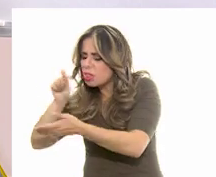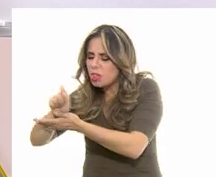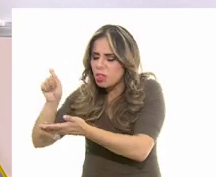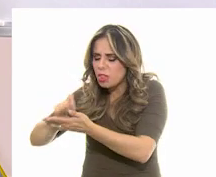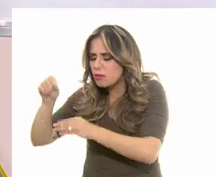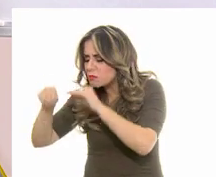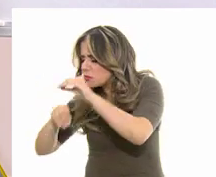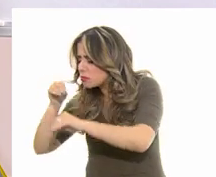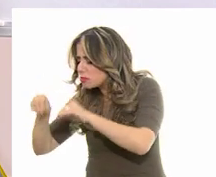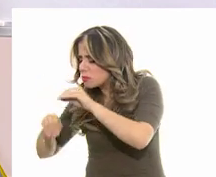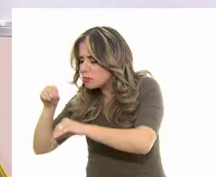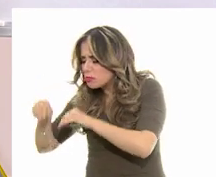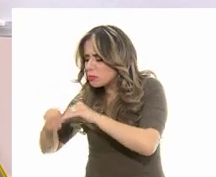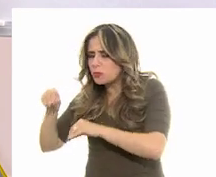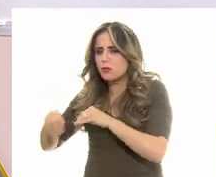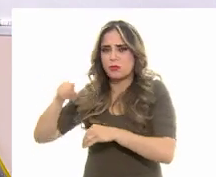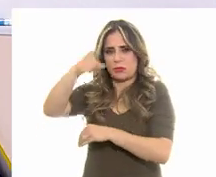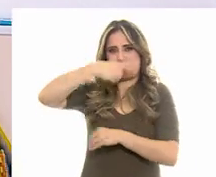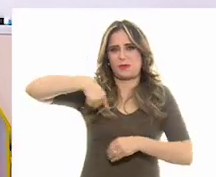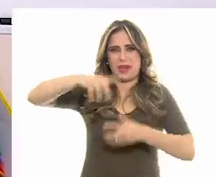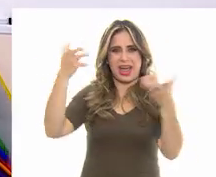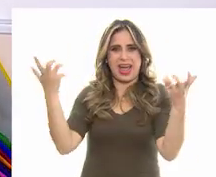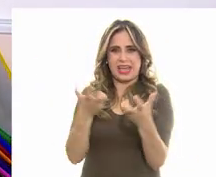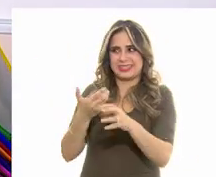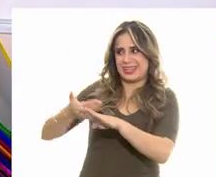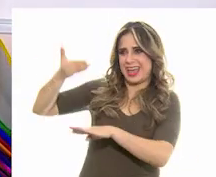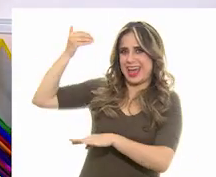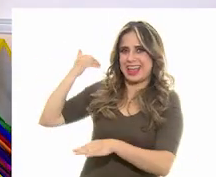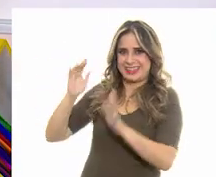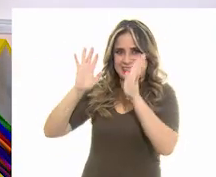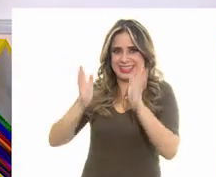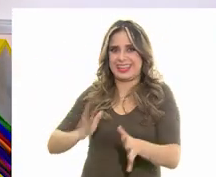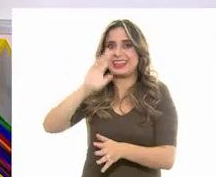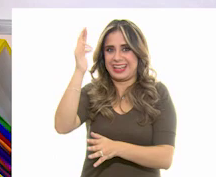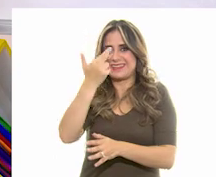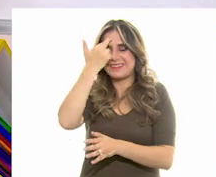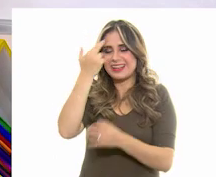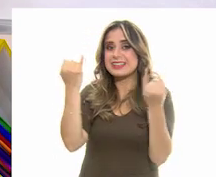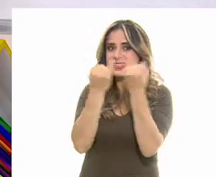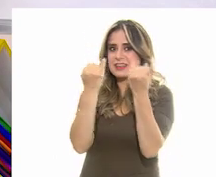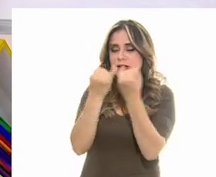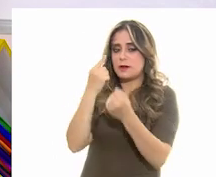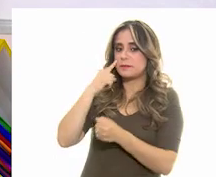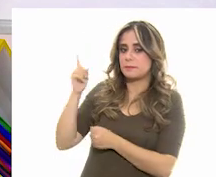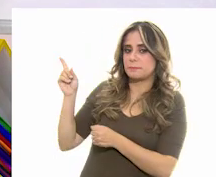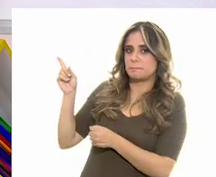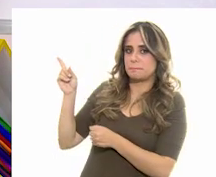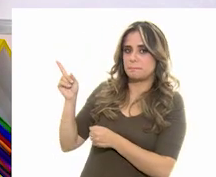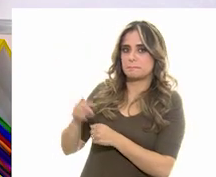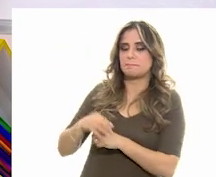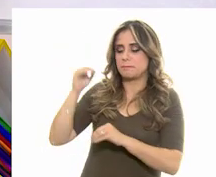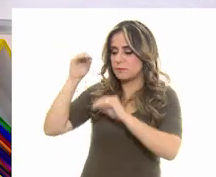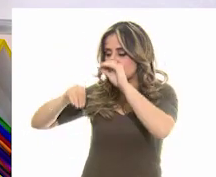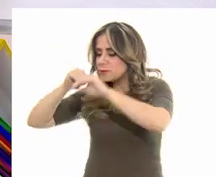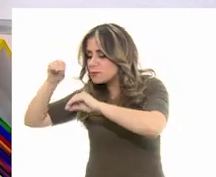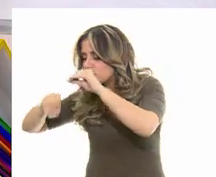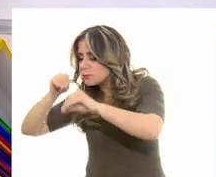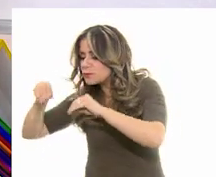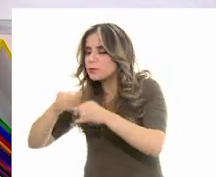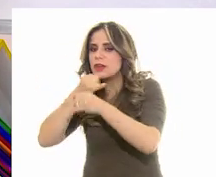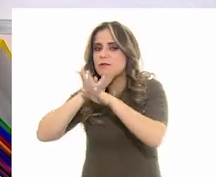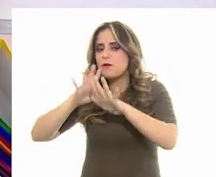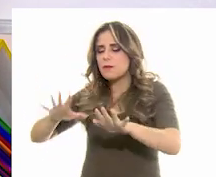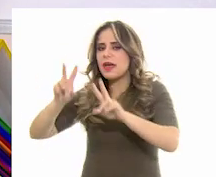y se fueron trabajando para tener este, por ejemplo, ¿no? Para que quedara así.